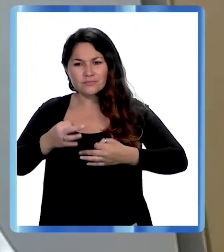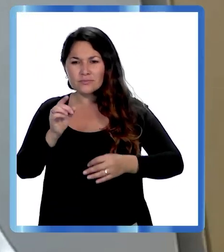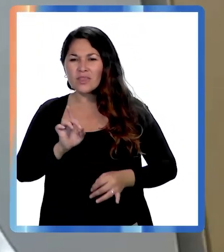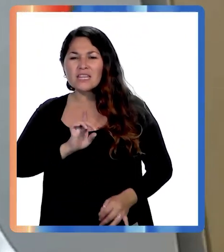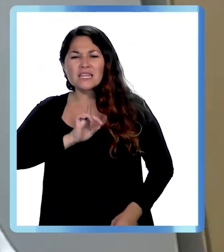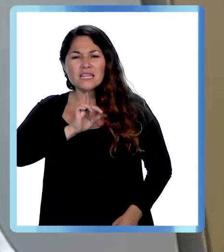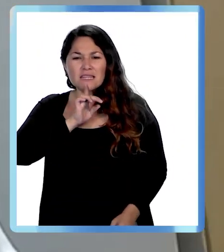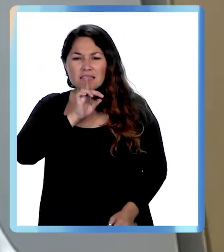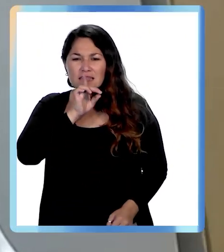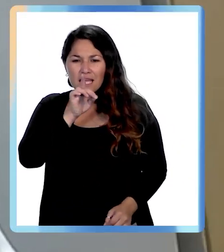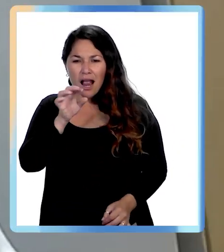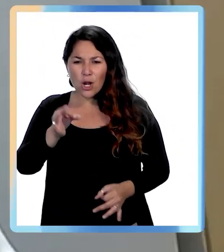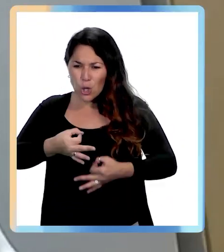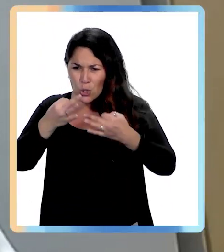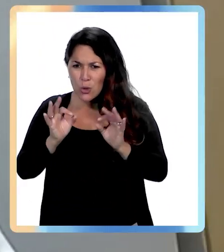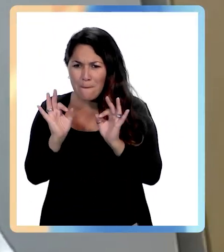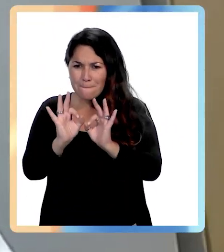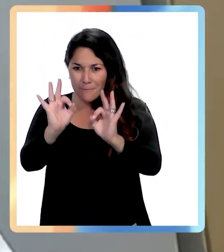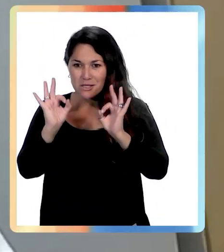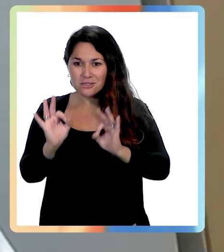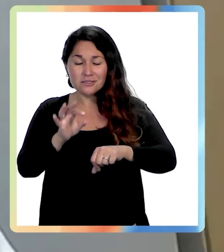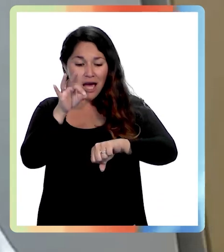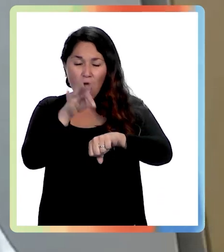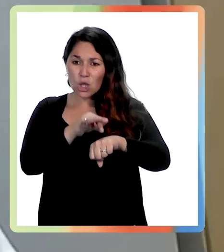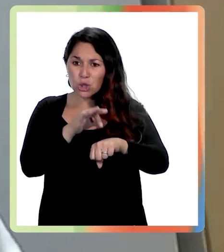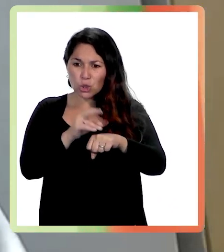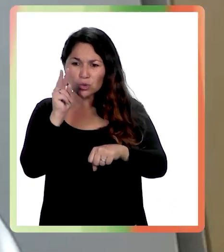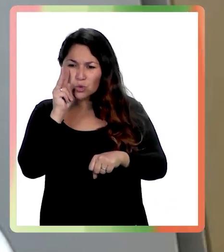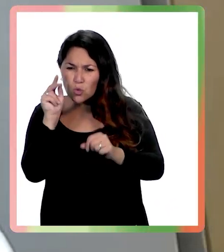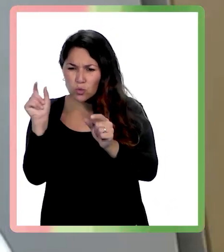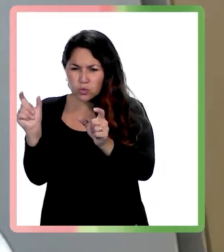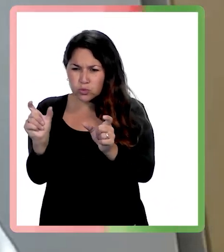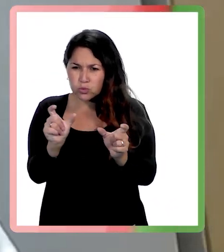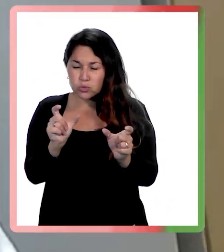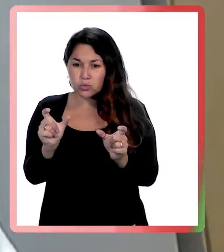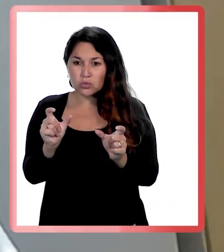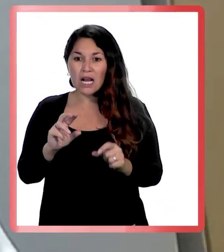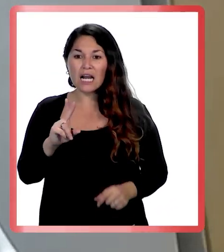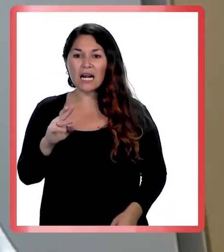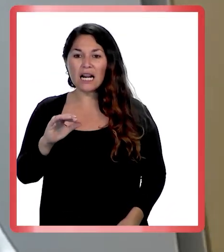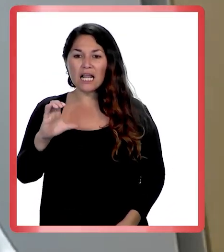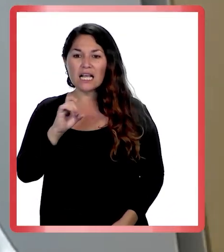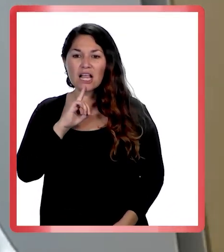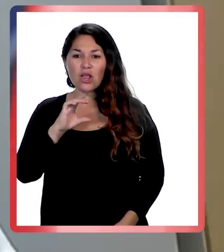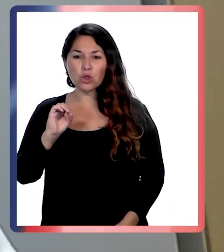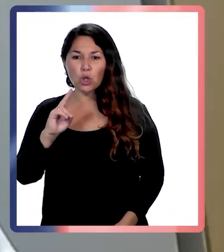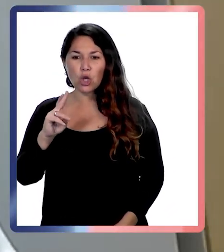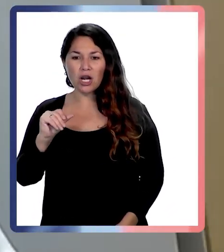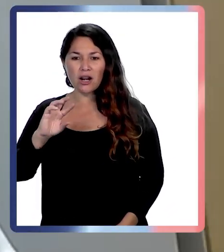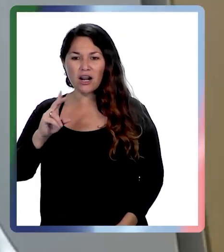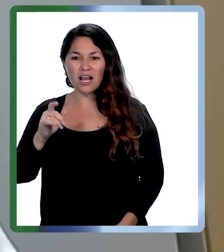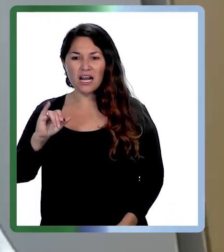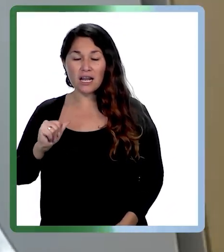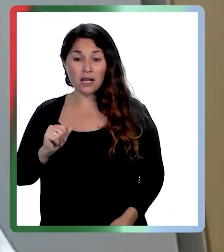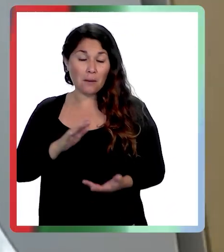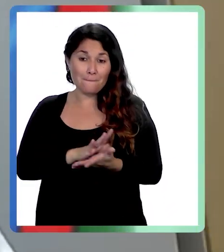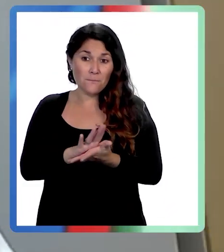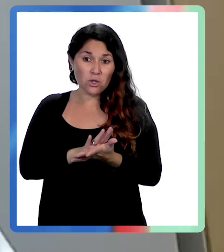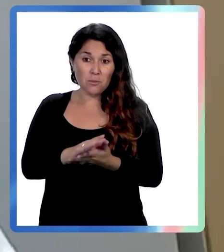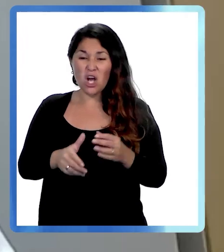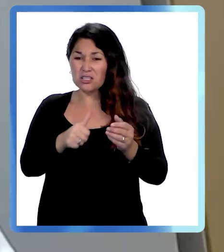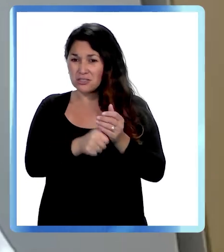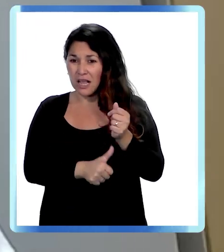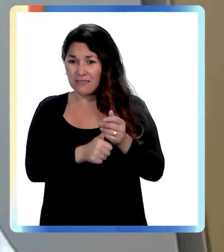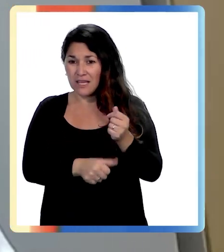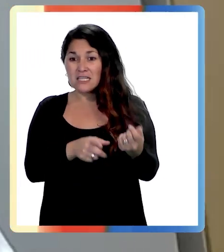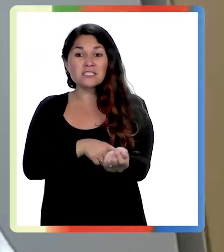especialista y el médico en detectar a ese paciente y seguirlo. Y casos como, por ejemplo, rectorragia, que en el fondo es que el paciente tenga